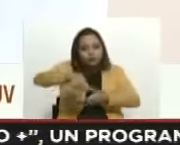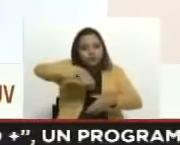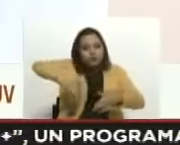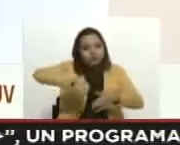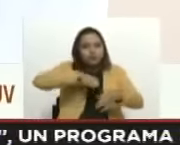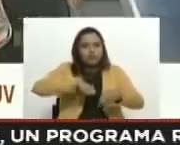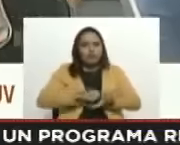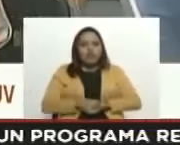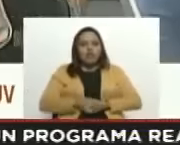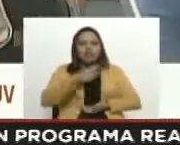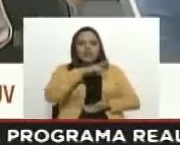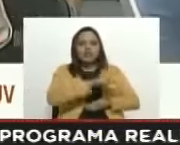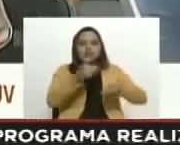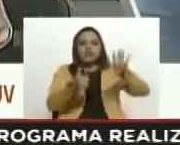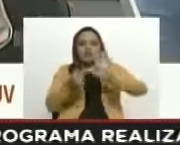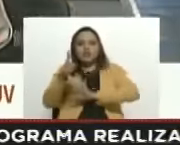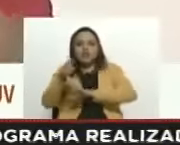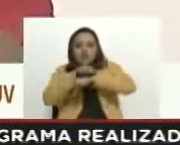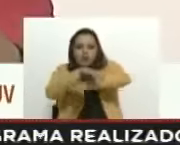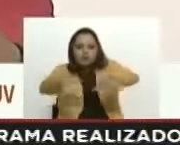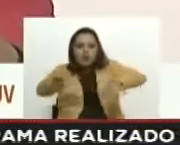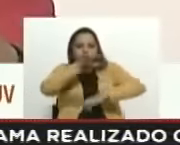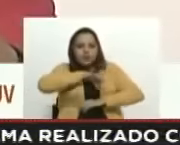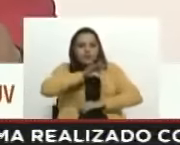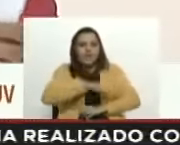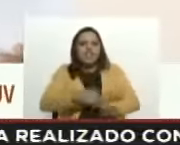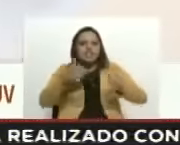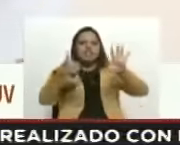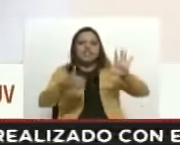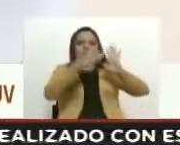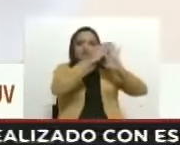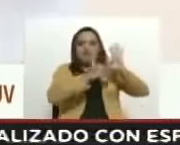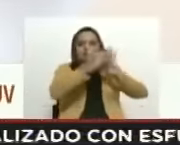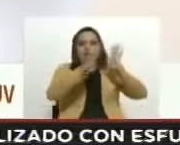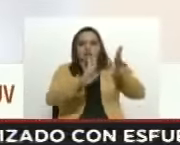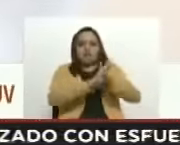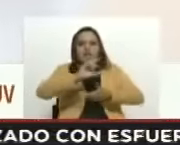251 despliegue social, 6 murales por el Esequibo. Esto va a agarrar